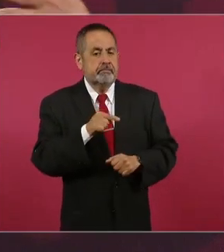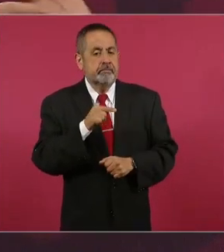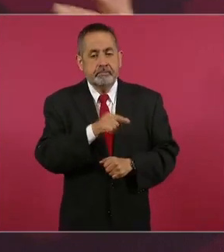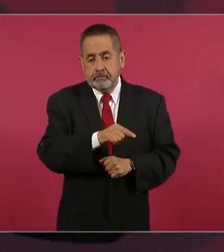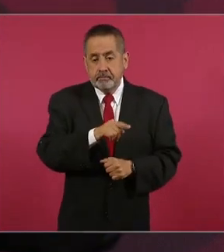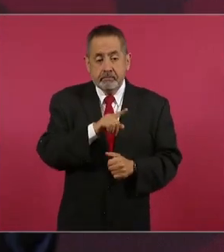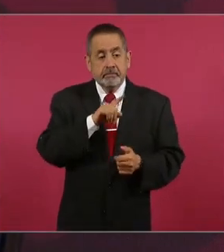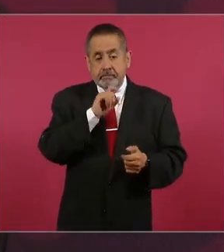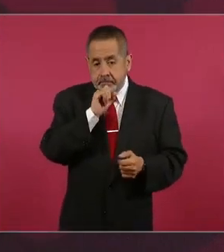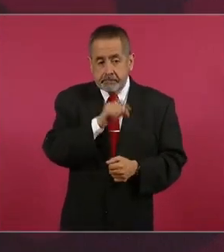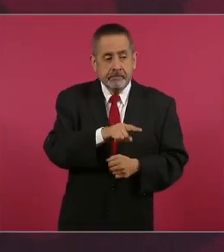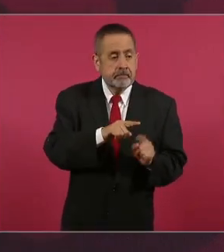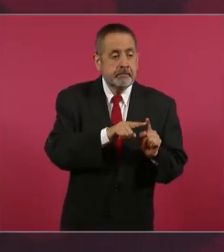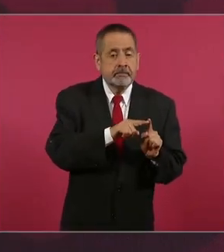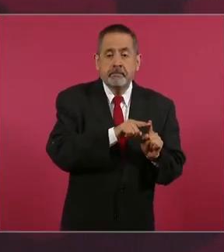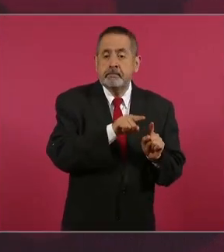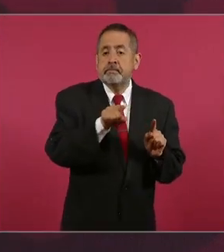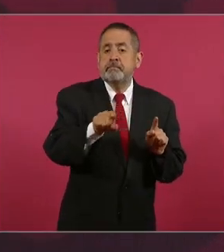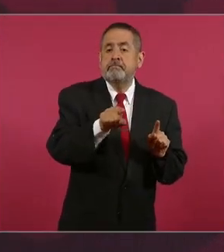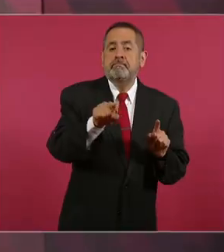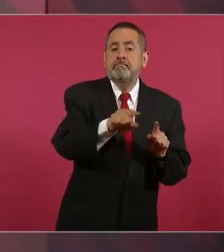con relaciones